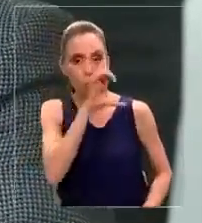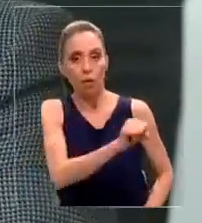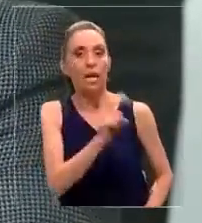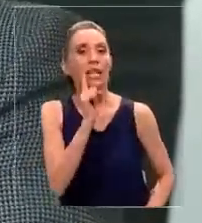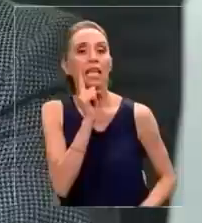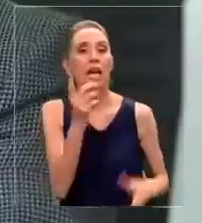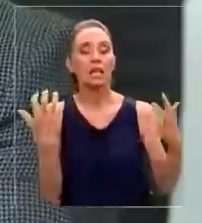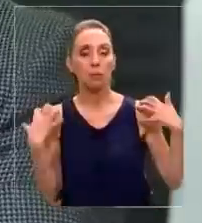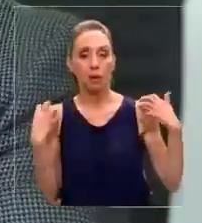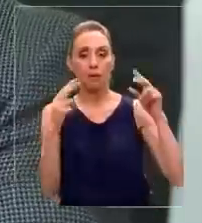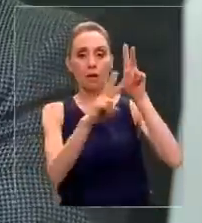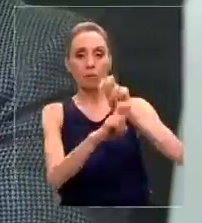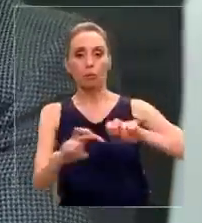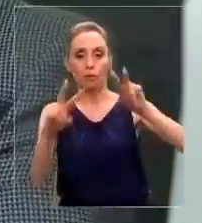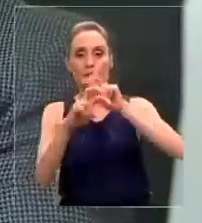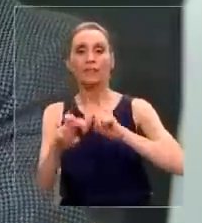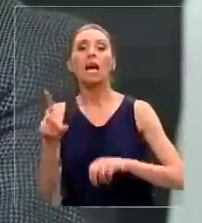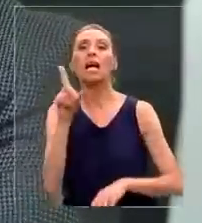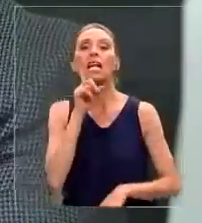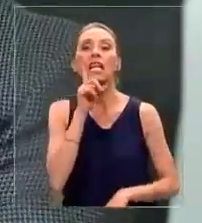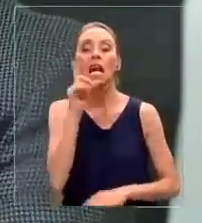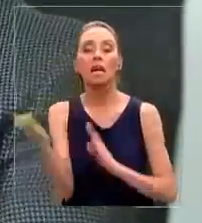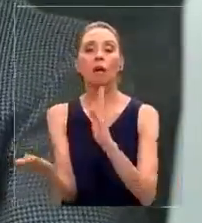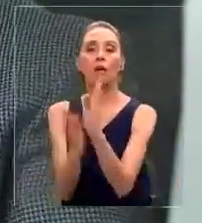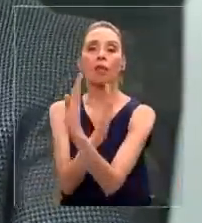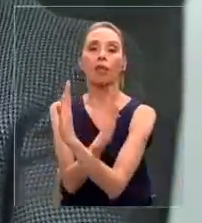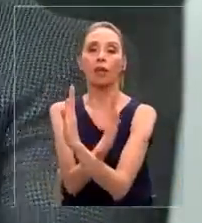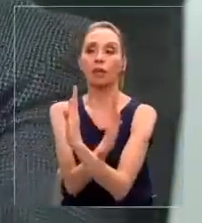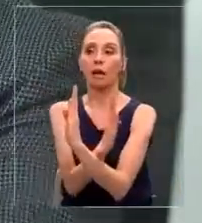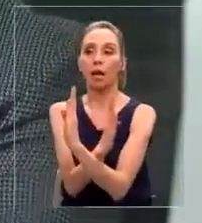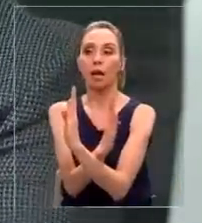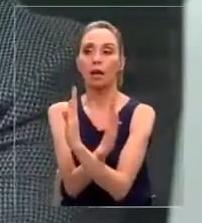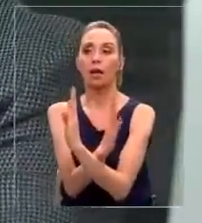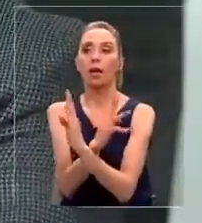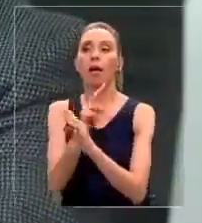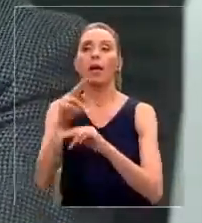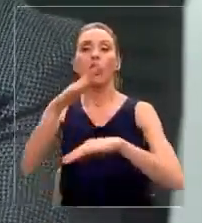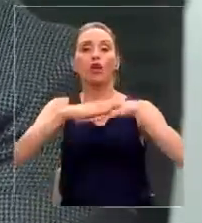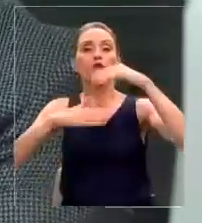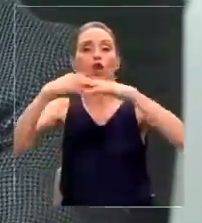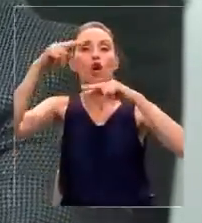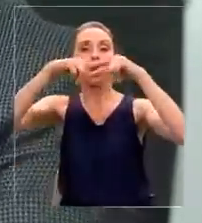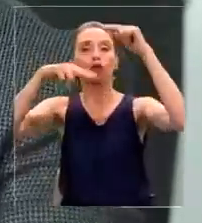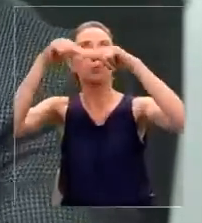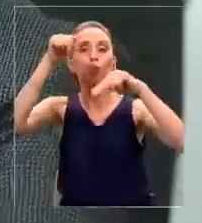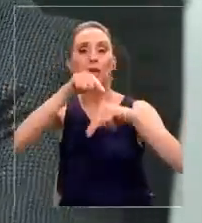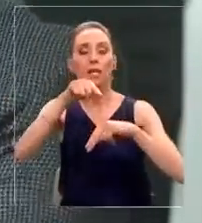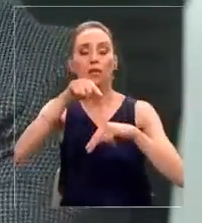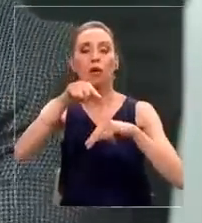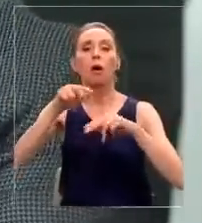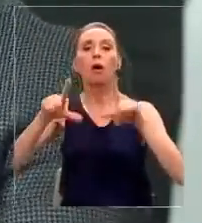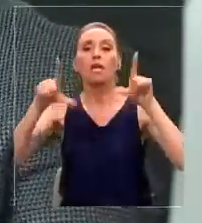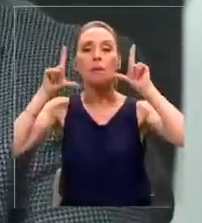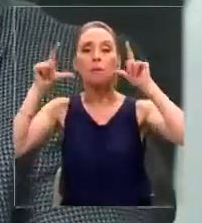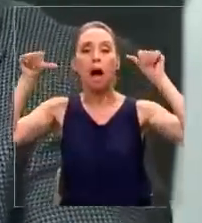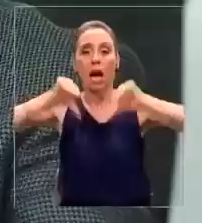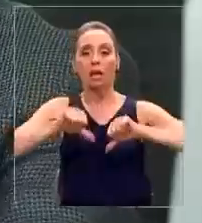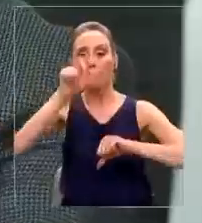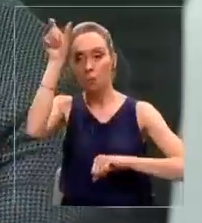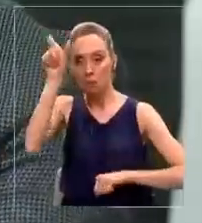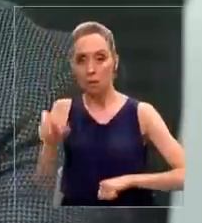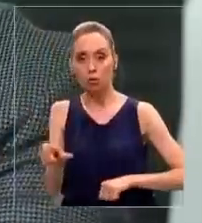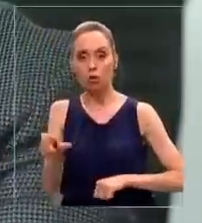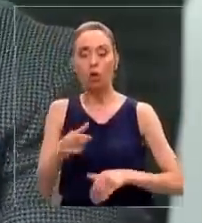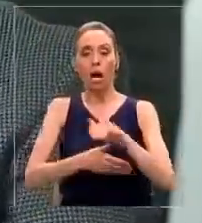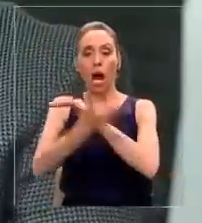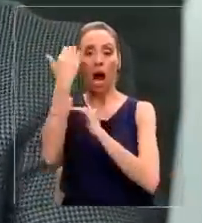responsables, vamos a investigar quién está detrás, ¿cierto?, de esta construcción para dañar la imagen de una persona que tiene